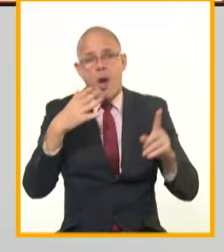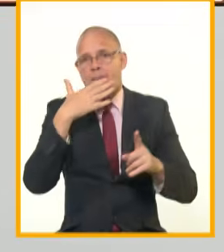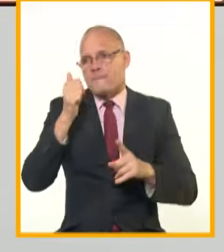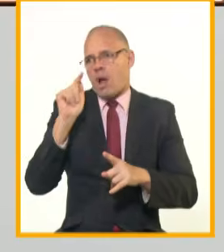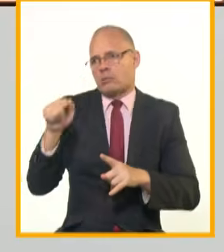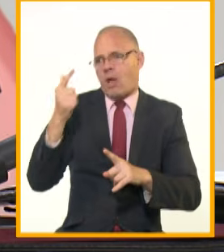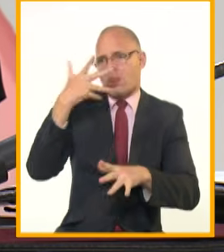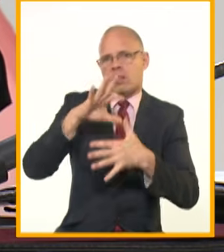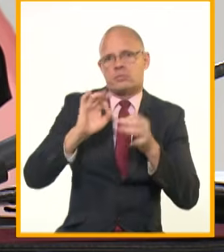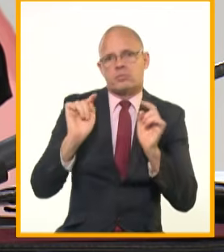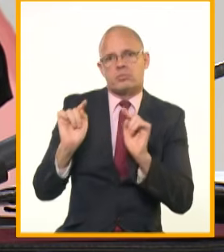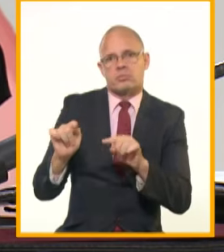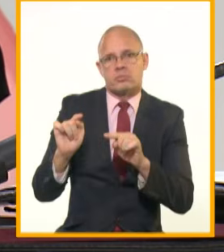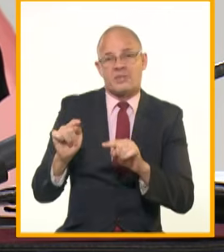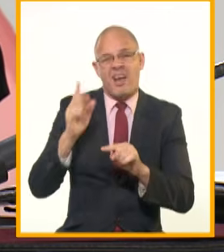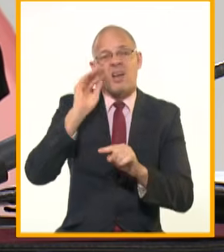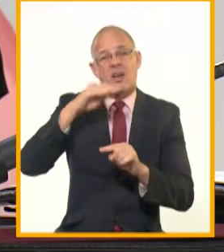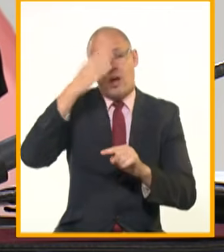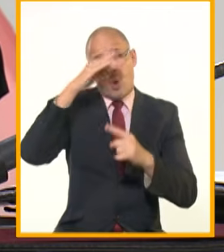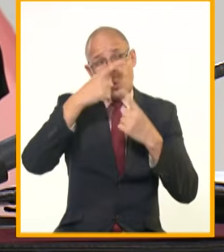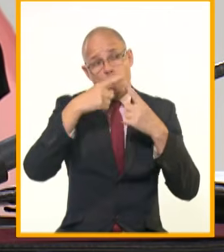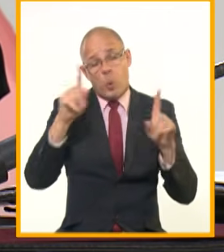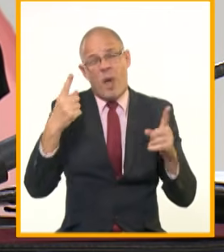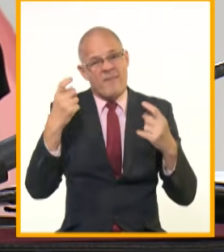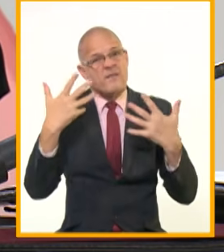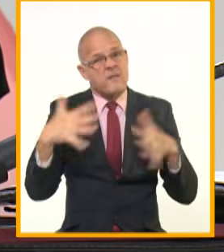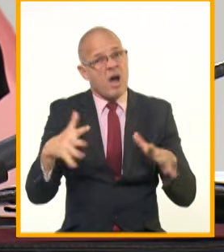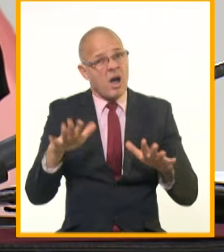tema de la vivienda tenemos muchos desafíos.